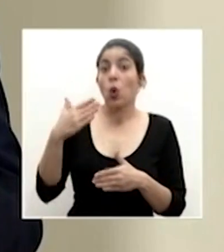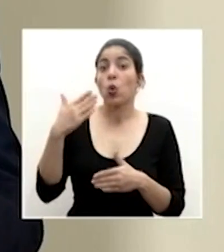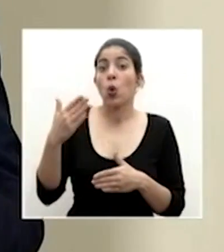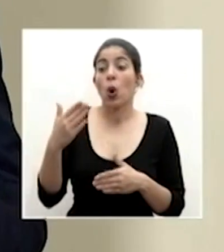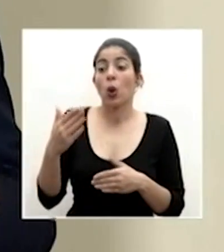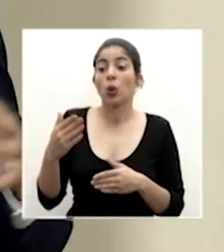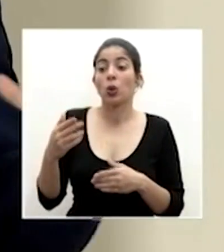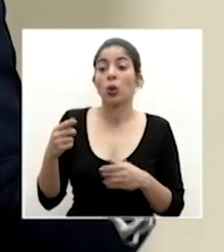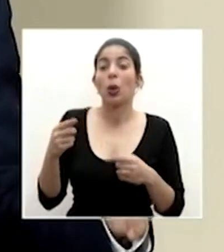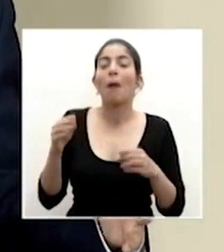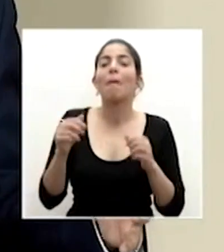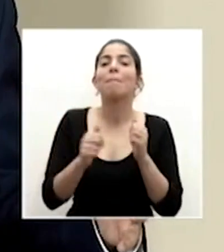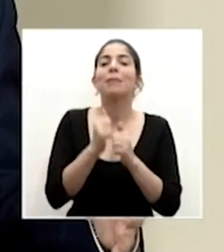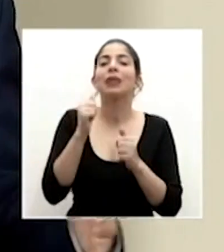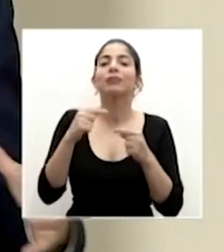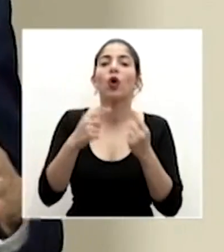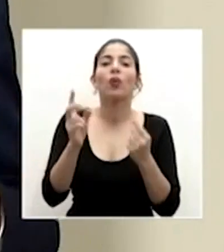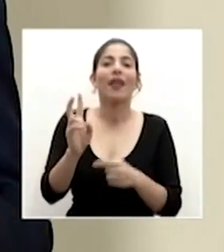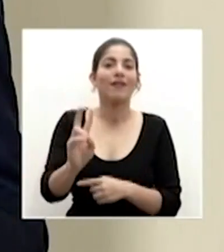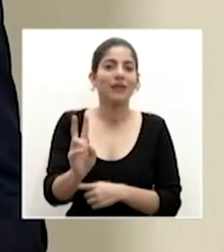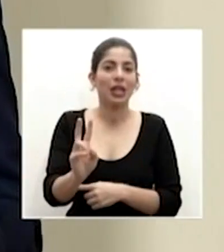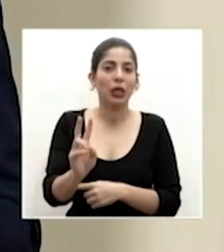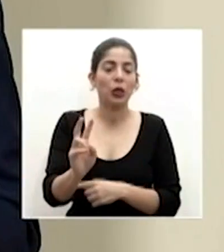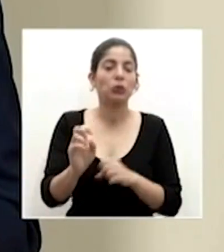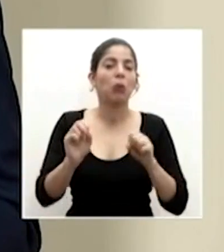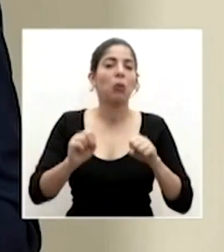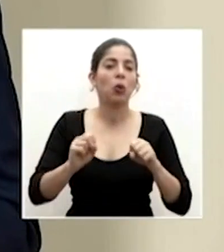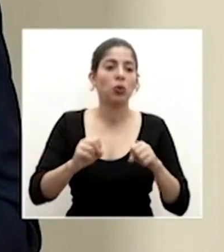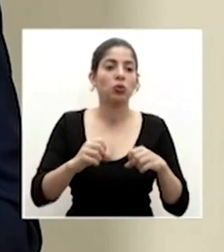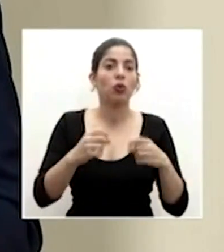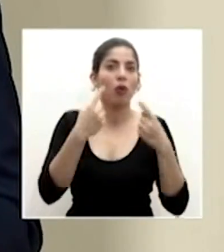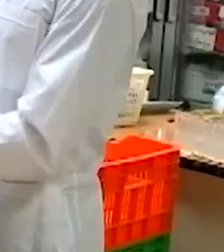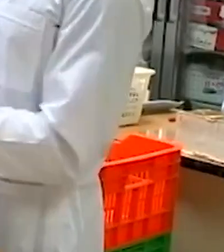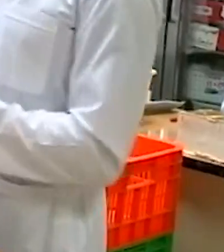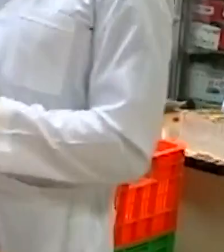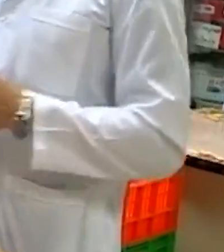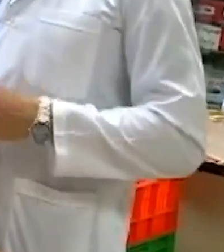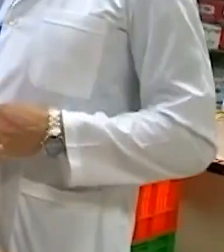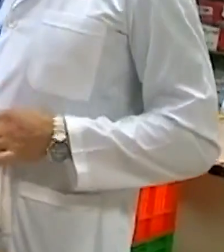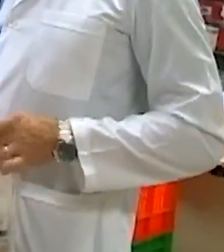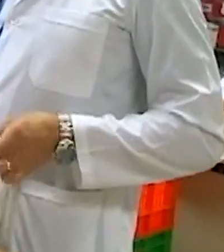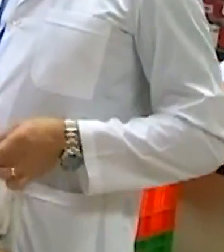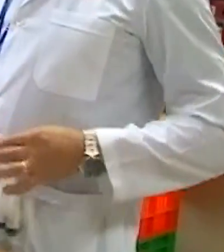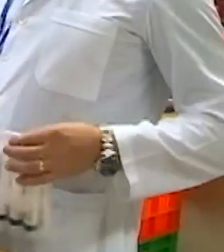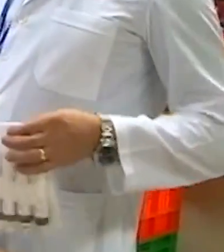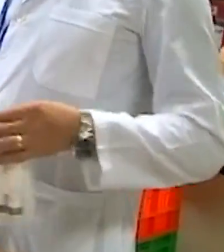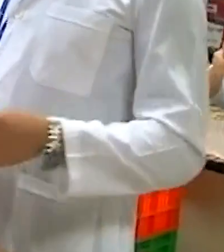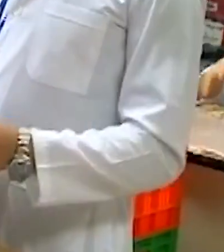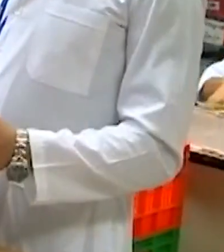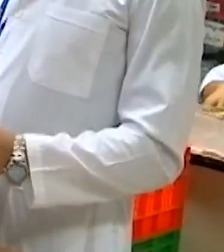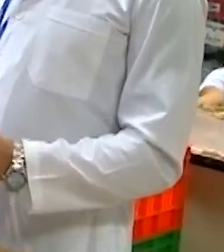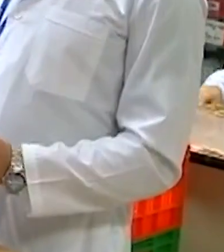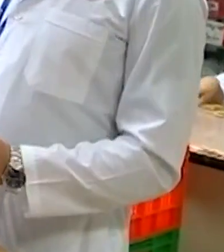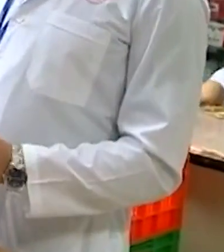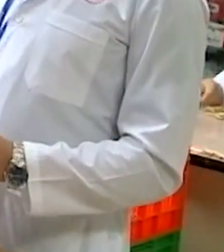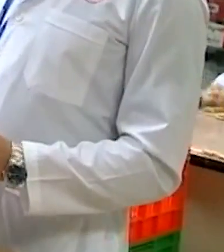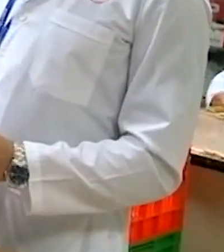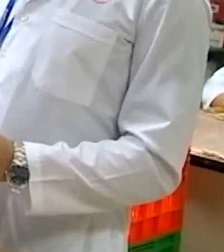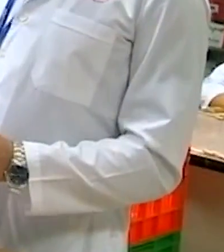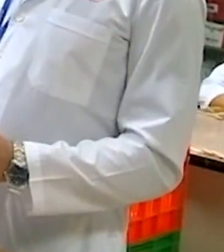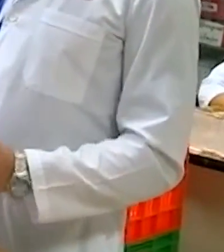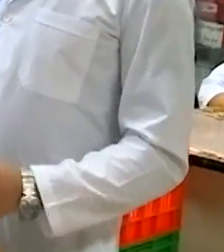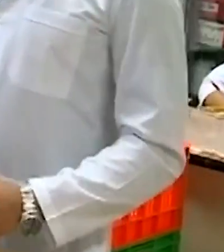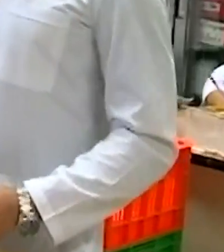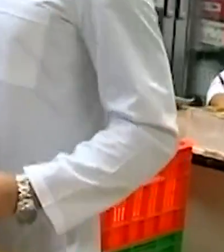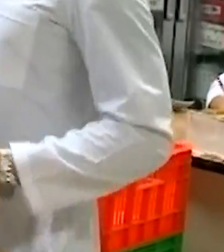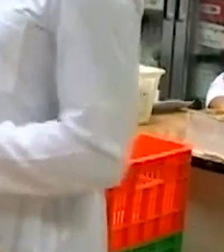es más antiviral, puede que tenga efecto. Ante esta situación se convocó a una reunión y el jerarca